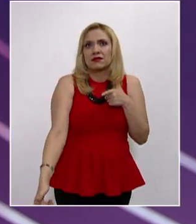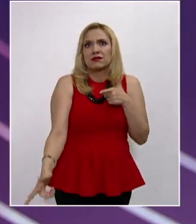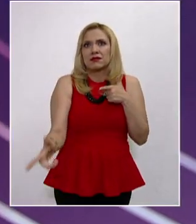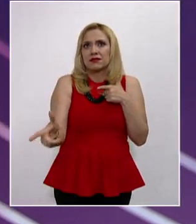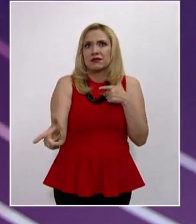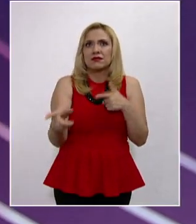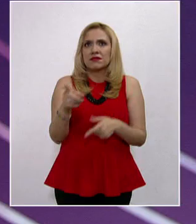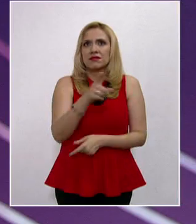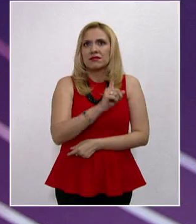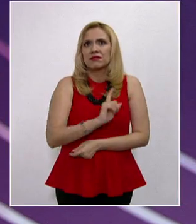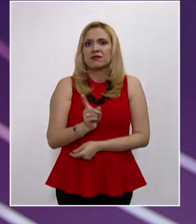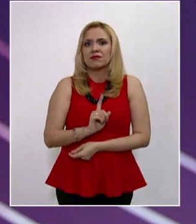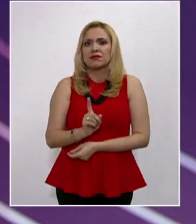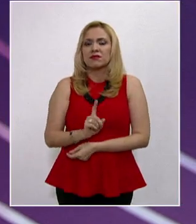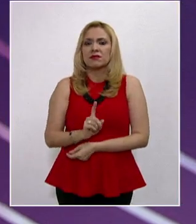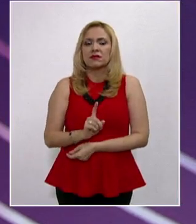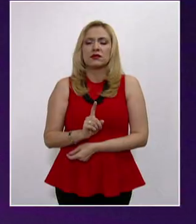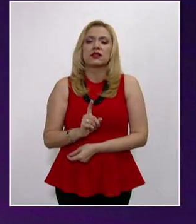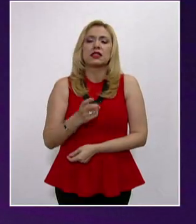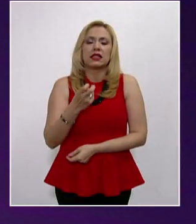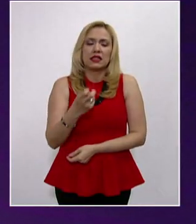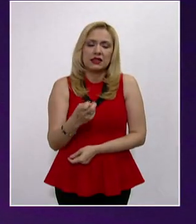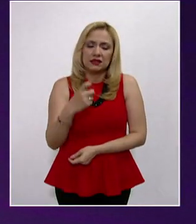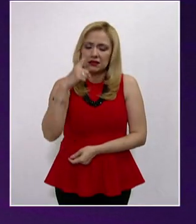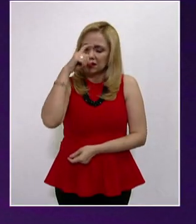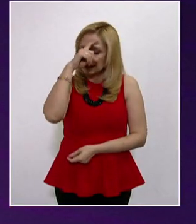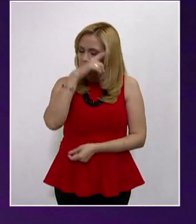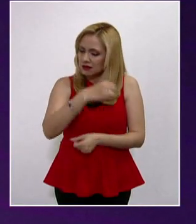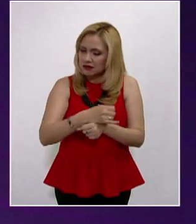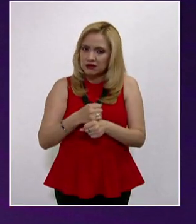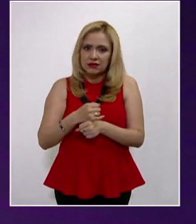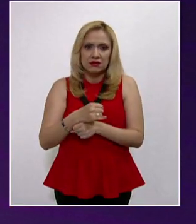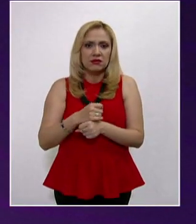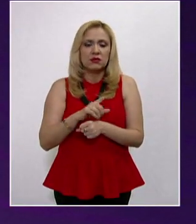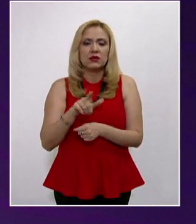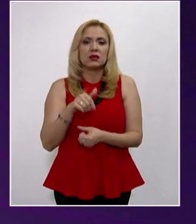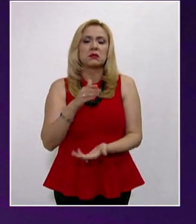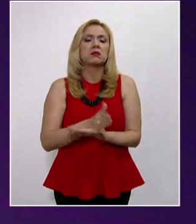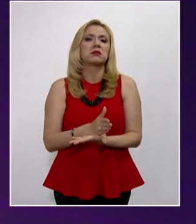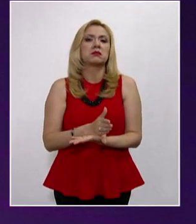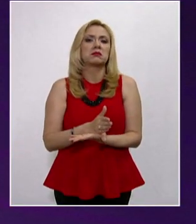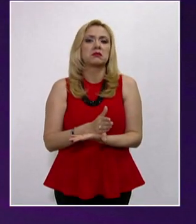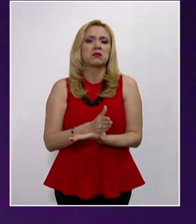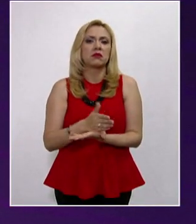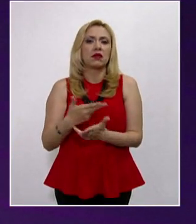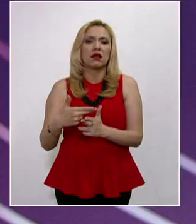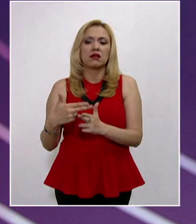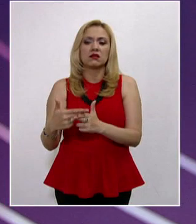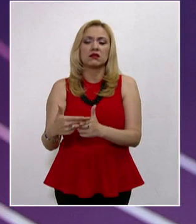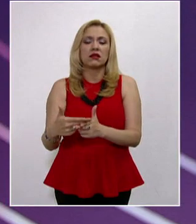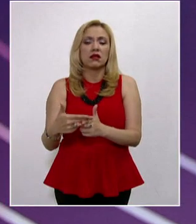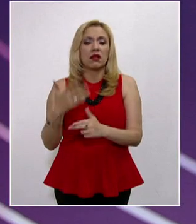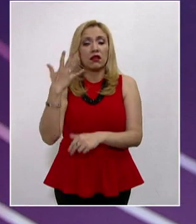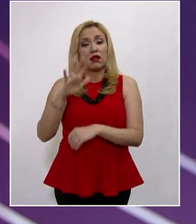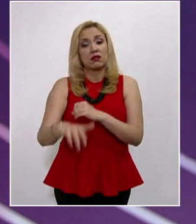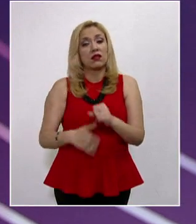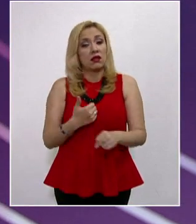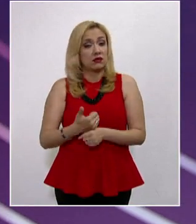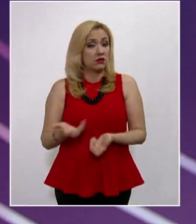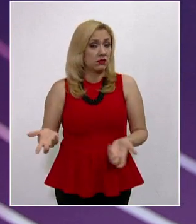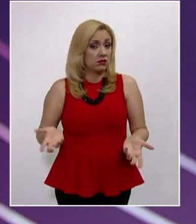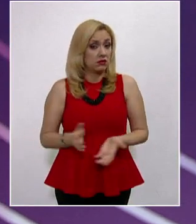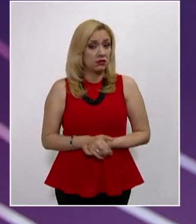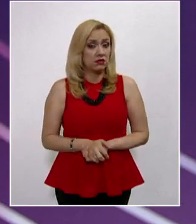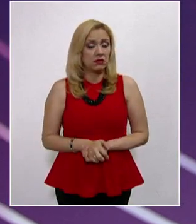Y eso, por supuesto, que empieza a obstaculizar las investigaciones porque después ya no se sigue esa línea de investigación hasta más de una década después.